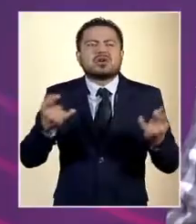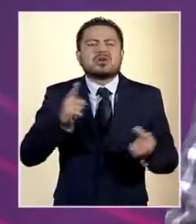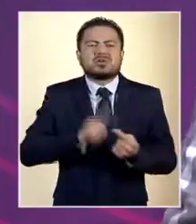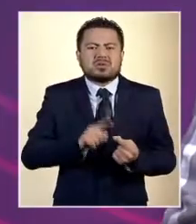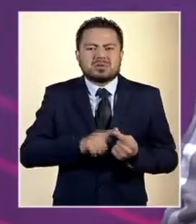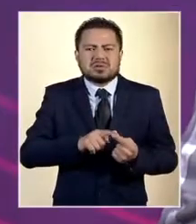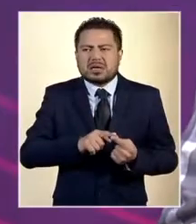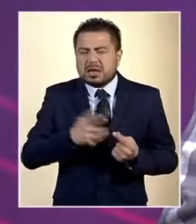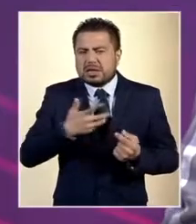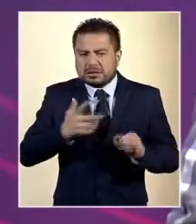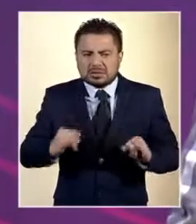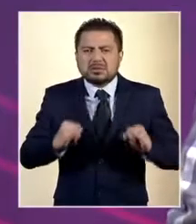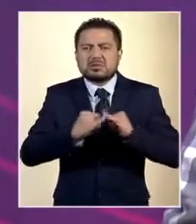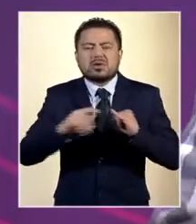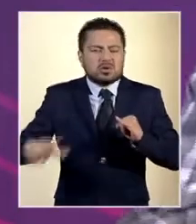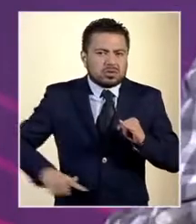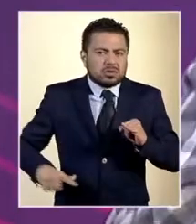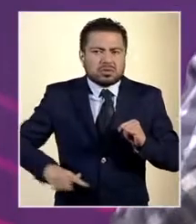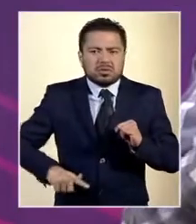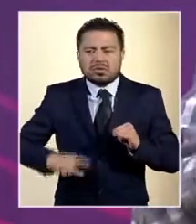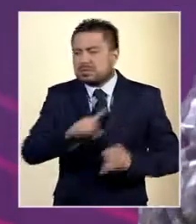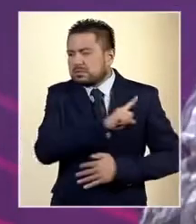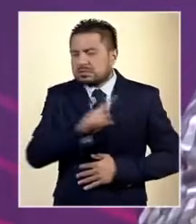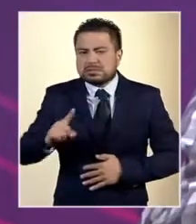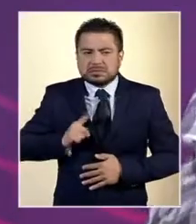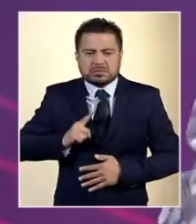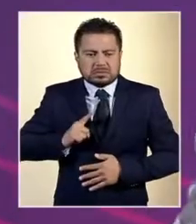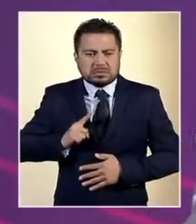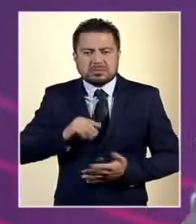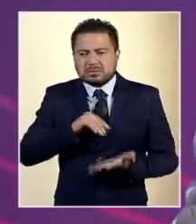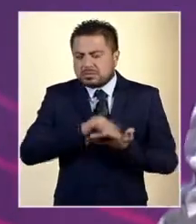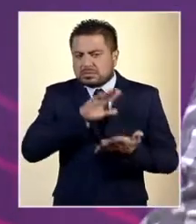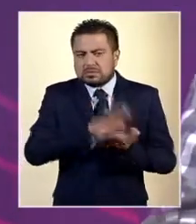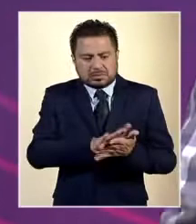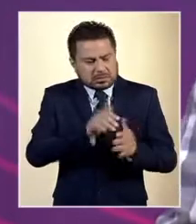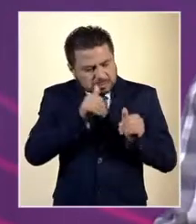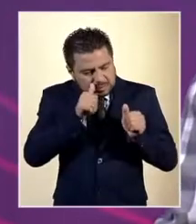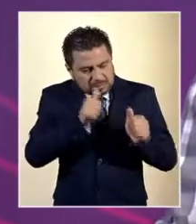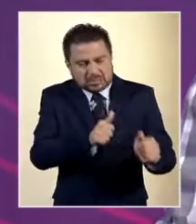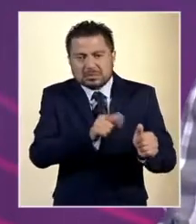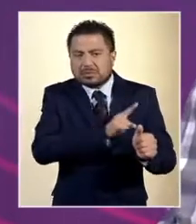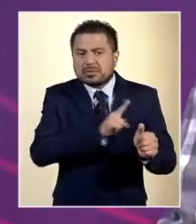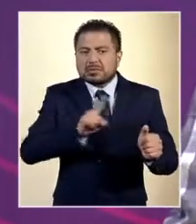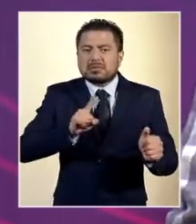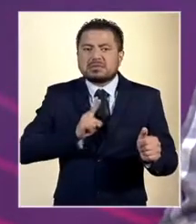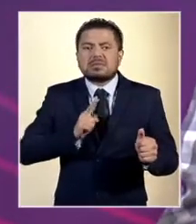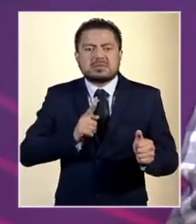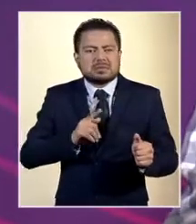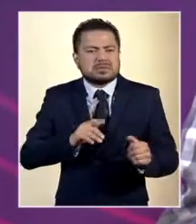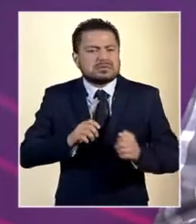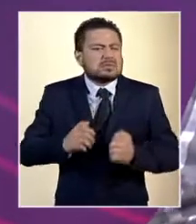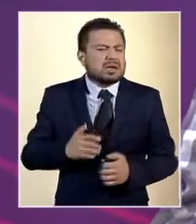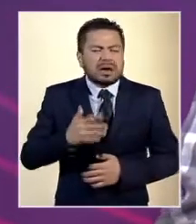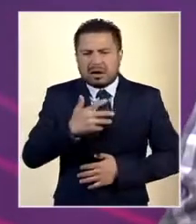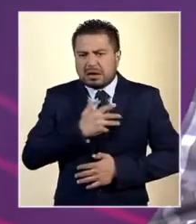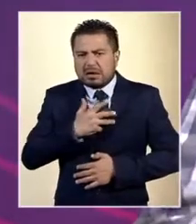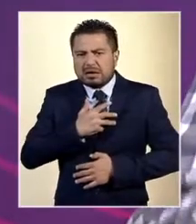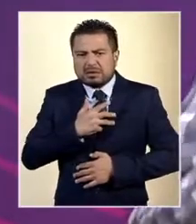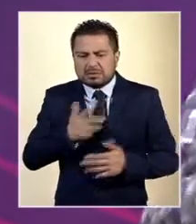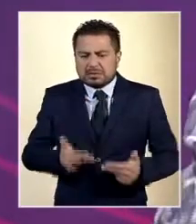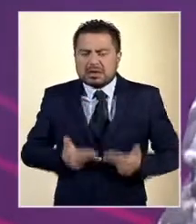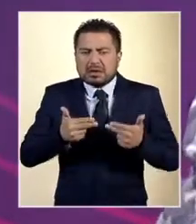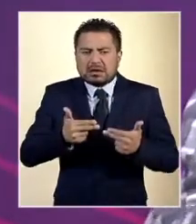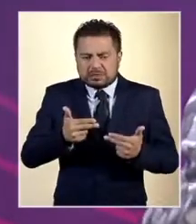¿Dónde están las instituciones públicas que debieron estar alertas, que debieron estar